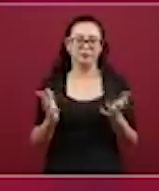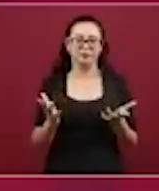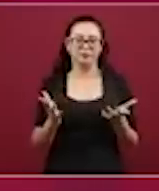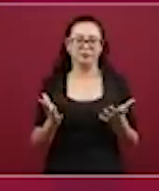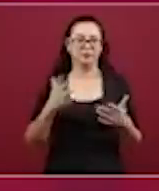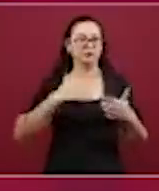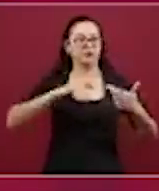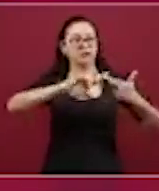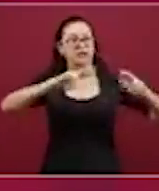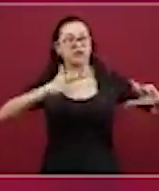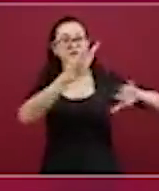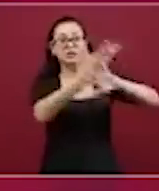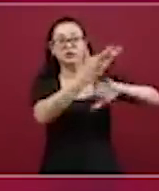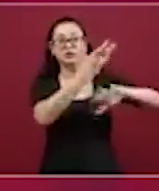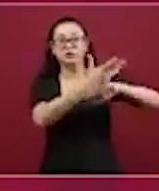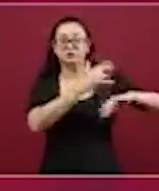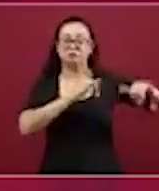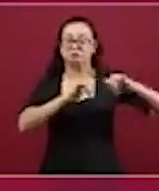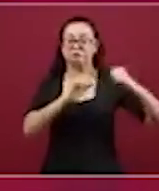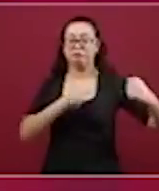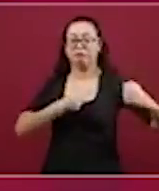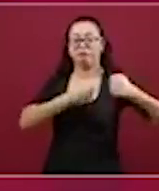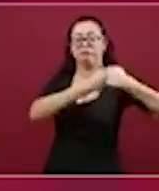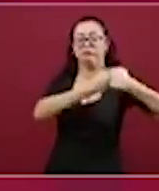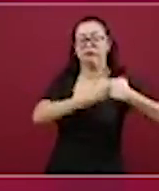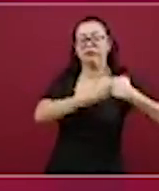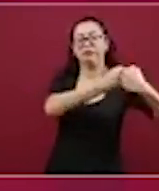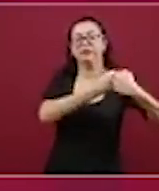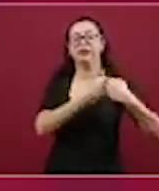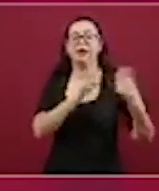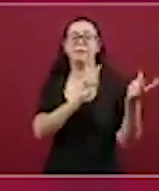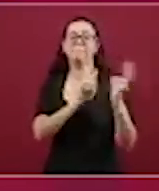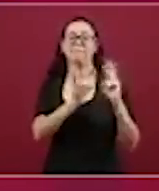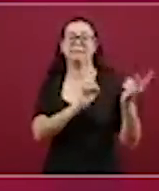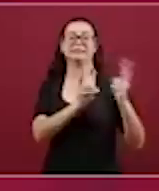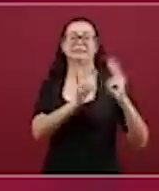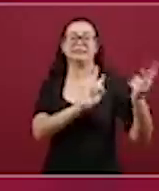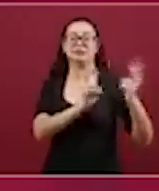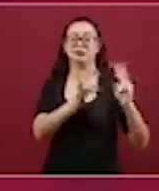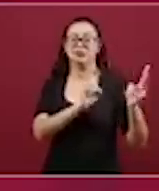de nuestra relación con Estados Unidos. Somos vecinos,